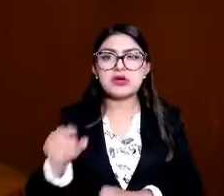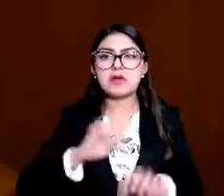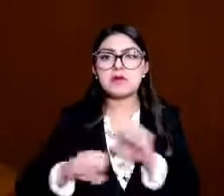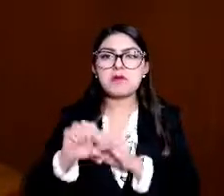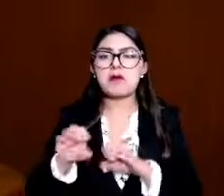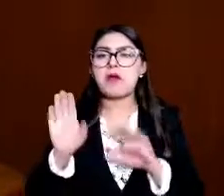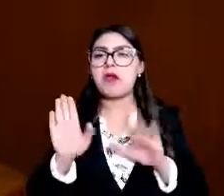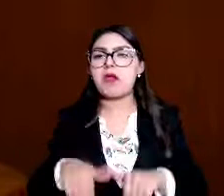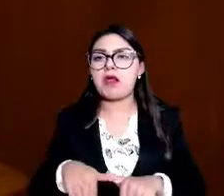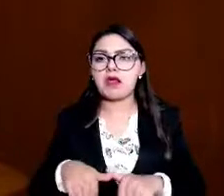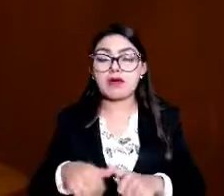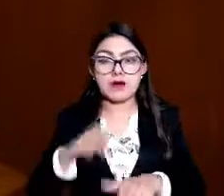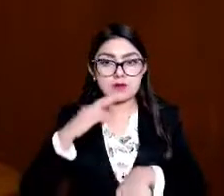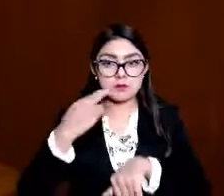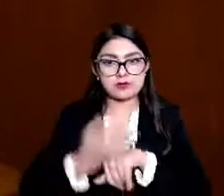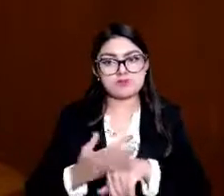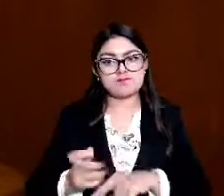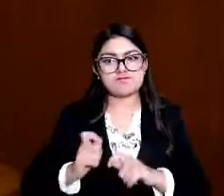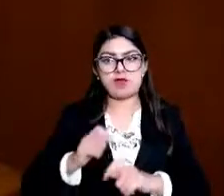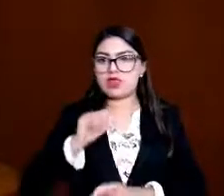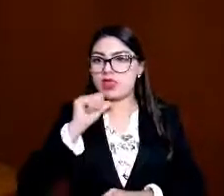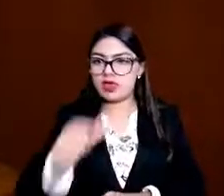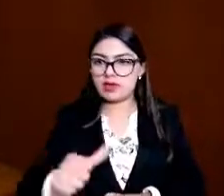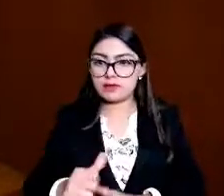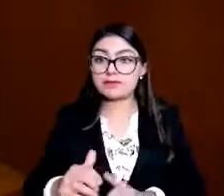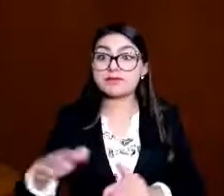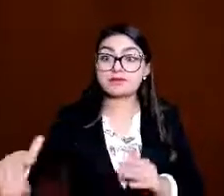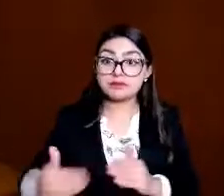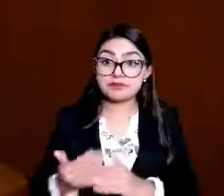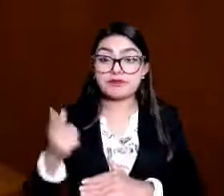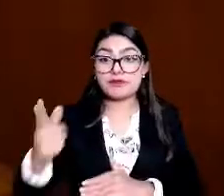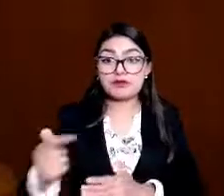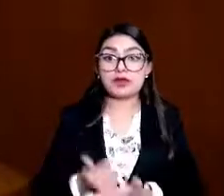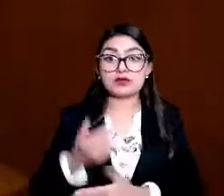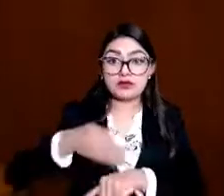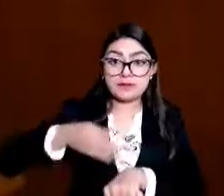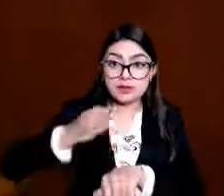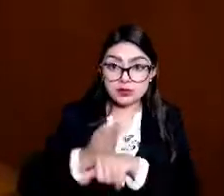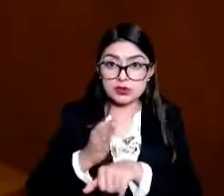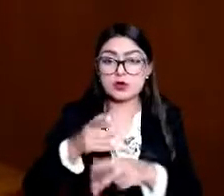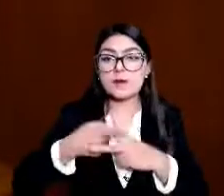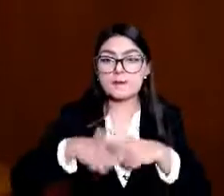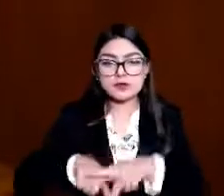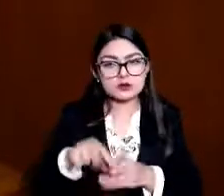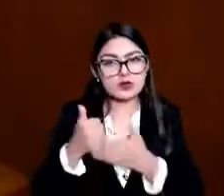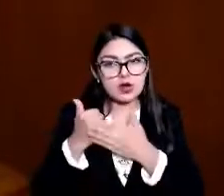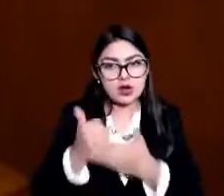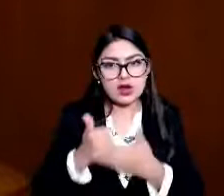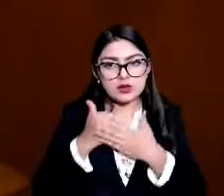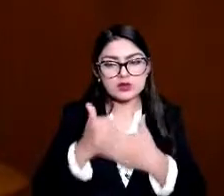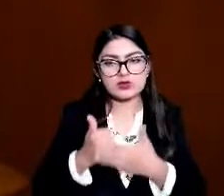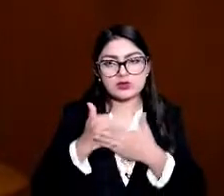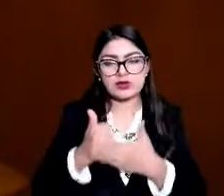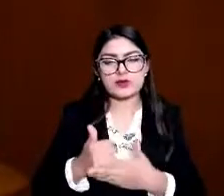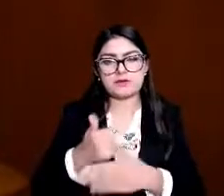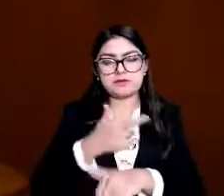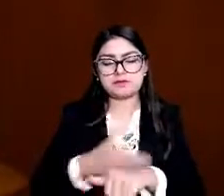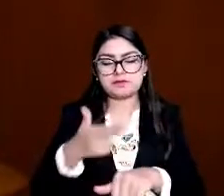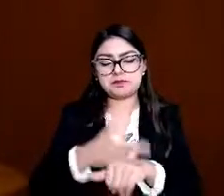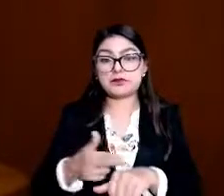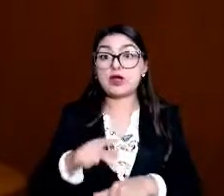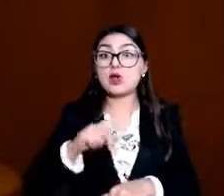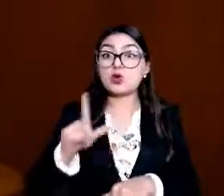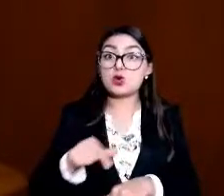el otro día que el personal del ayuntamiento inició con tareas de apoyo. Asimismo, el desbordamiento del río San